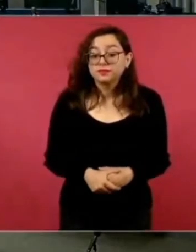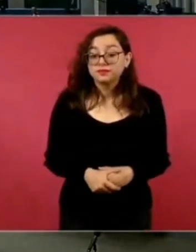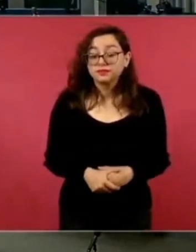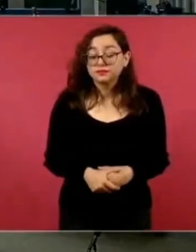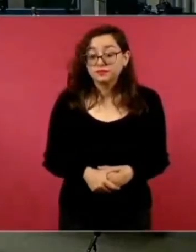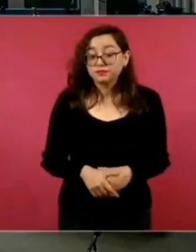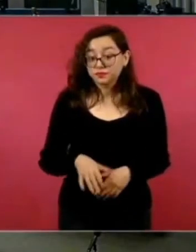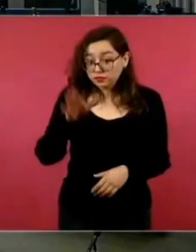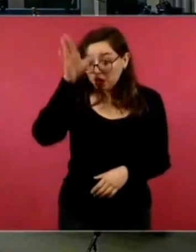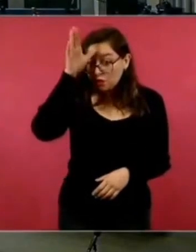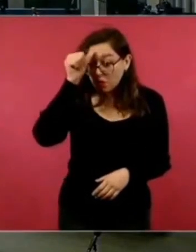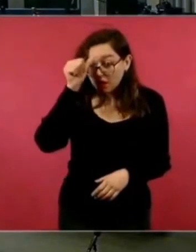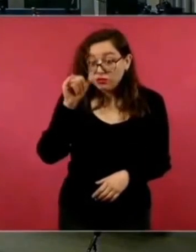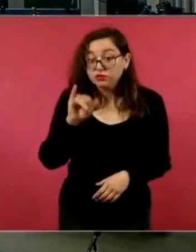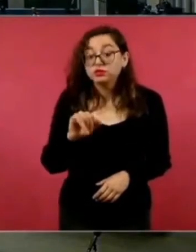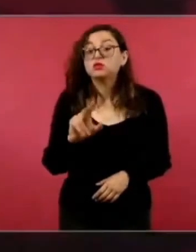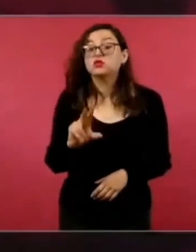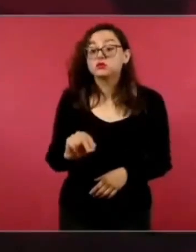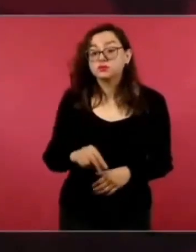La piñata,